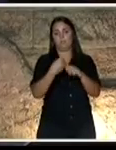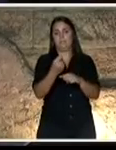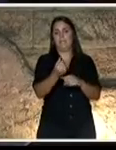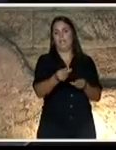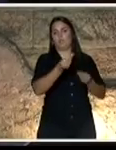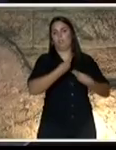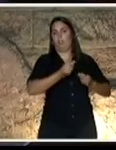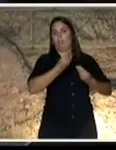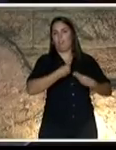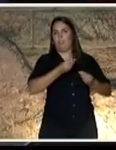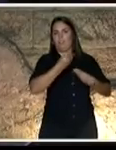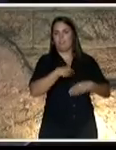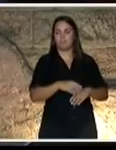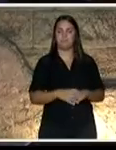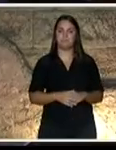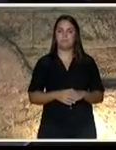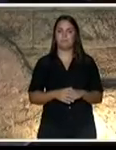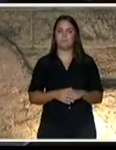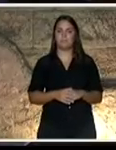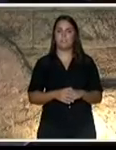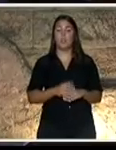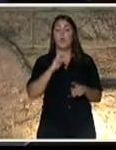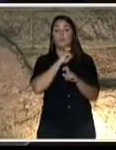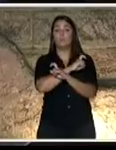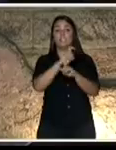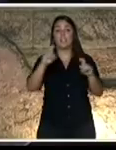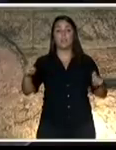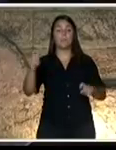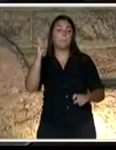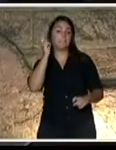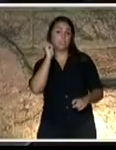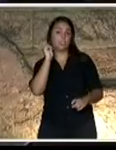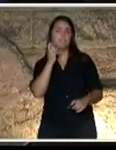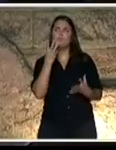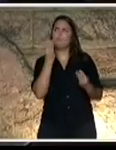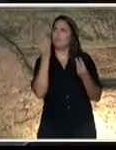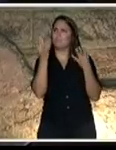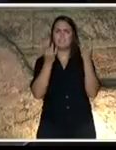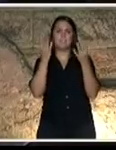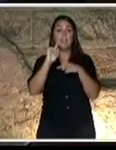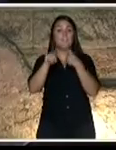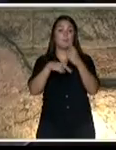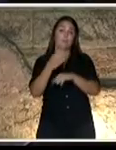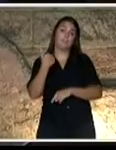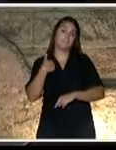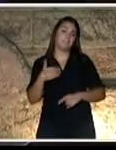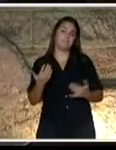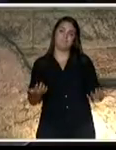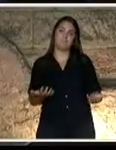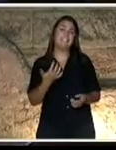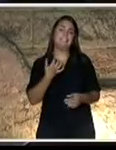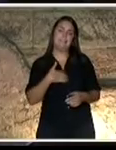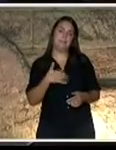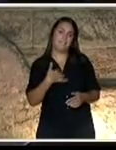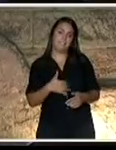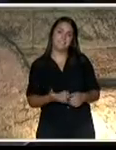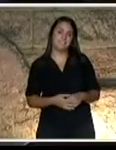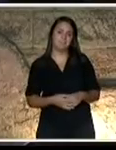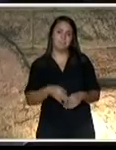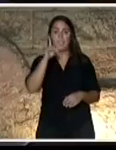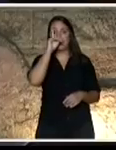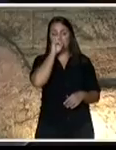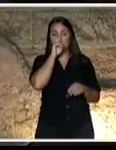donaciones. Fundación de un hogar de pensionista, mucha actividad allí. Y después ya mi Sevilla, donde en el